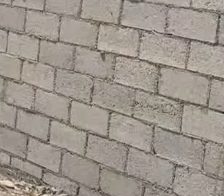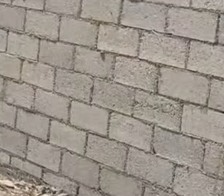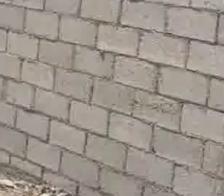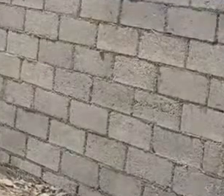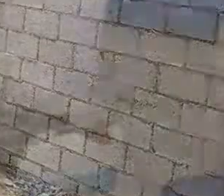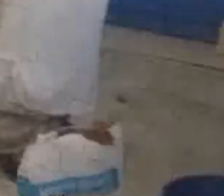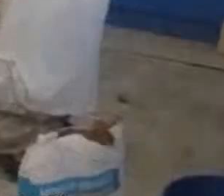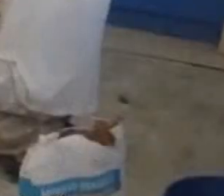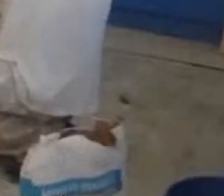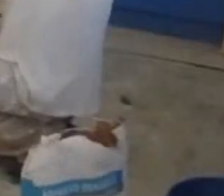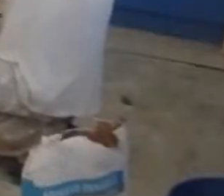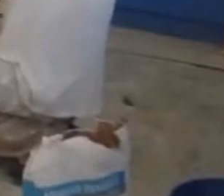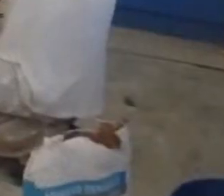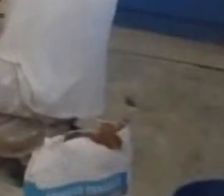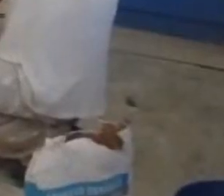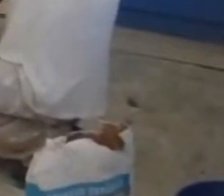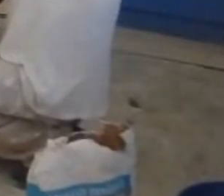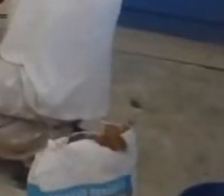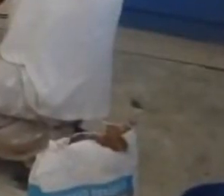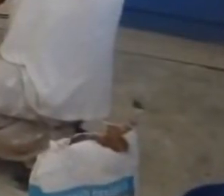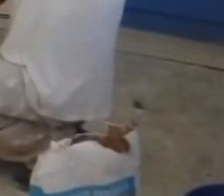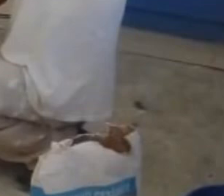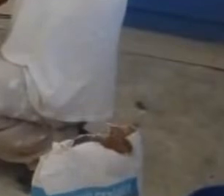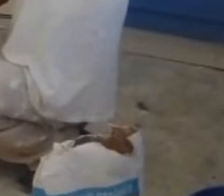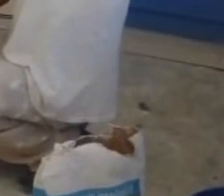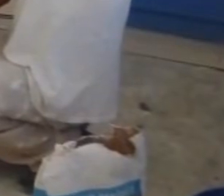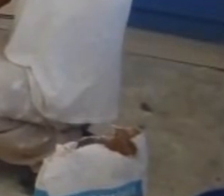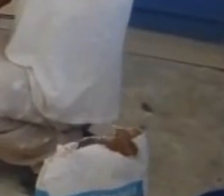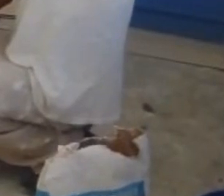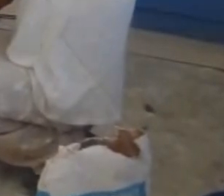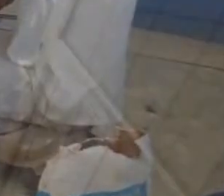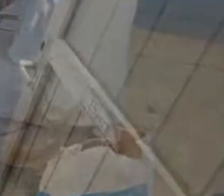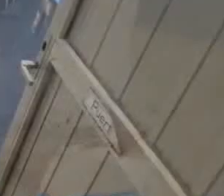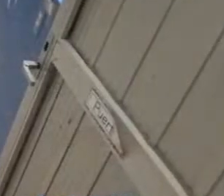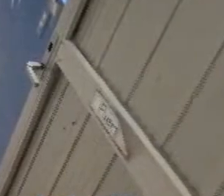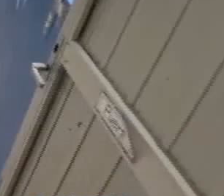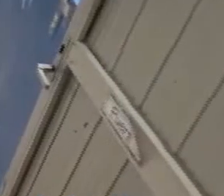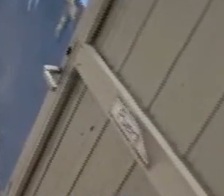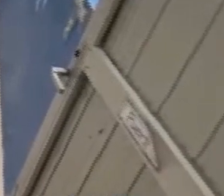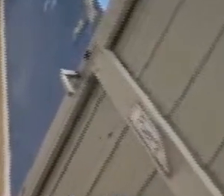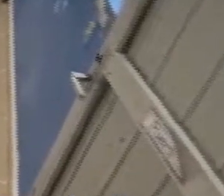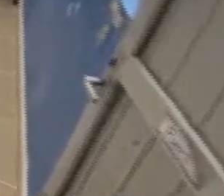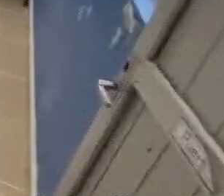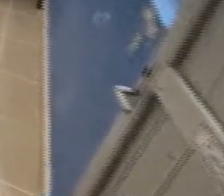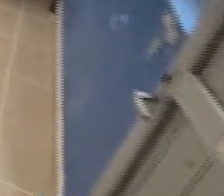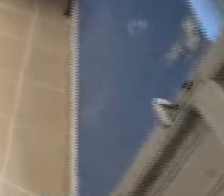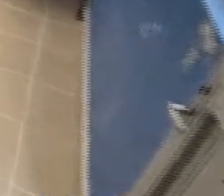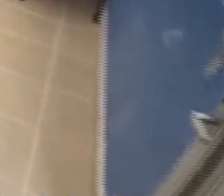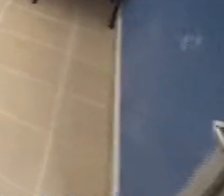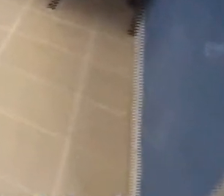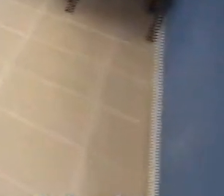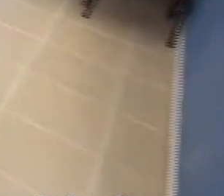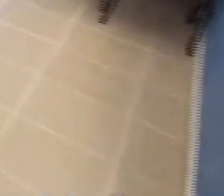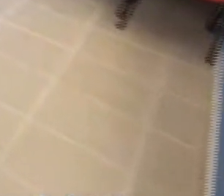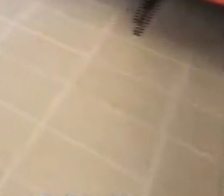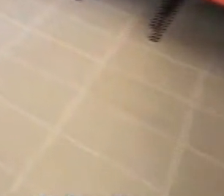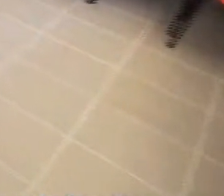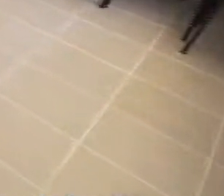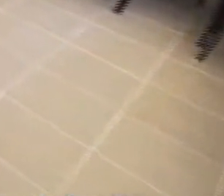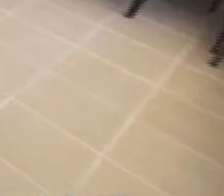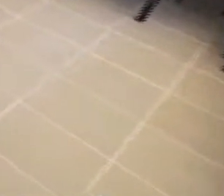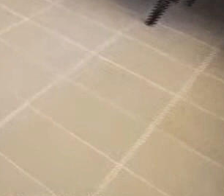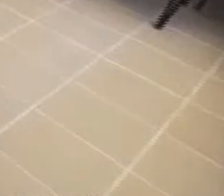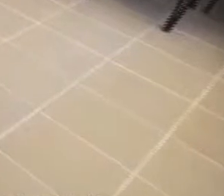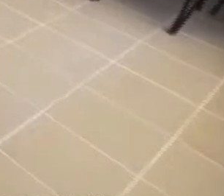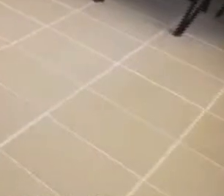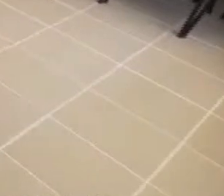que fue cimentación y parte de carrera. Pues gracias que nos mandan directamente aquí a padres de